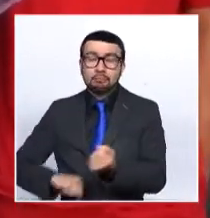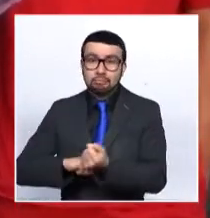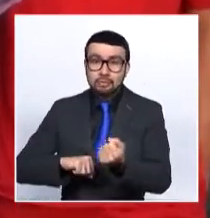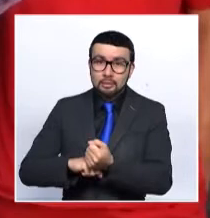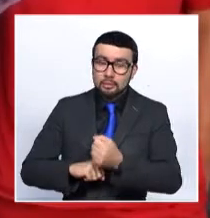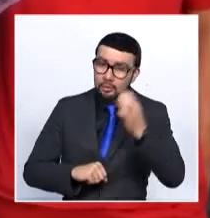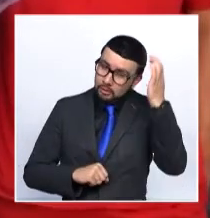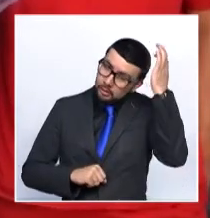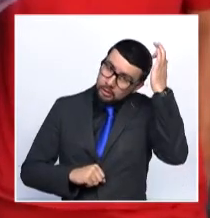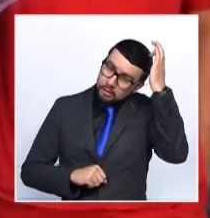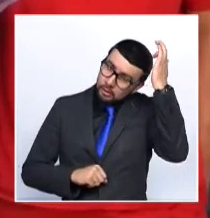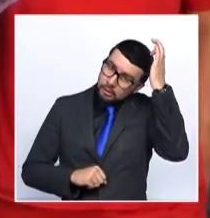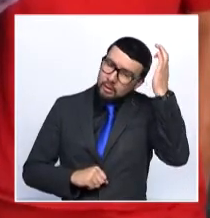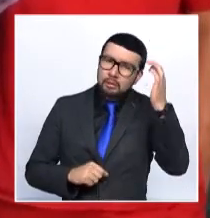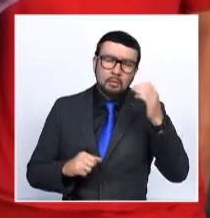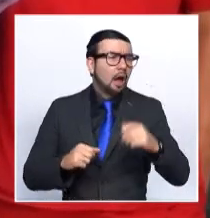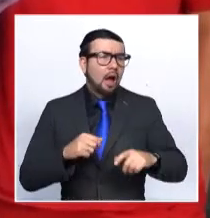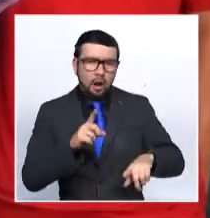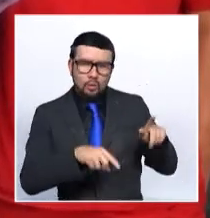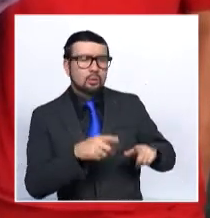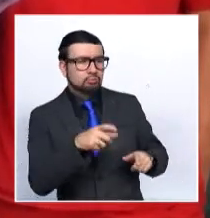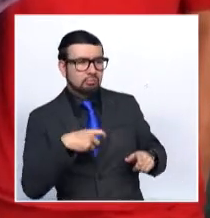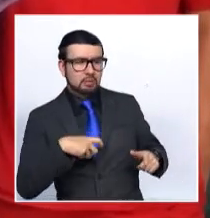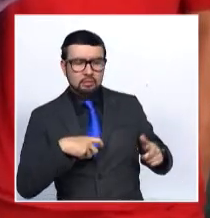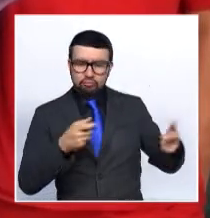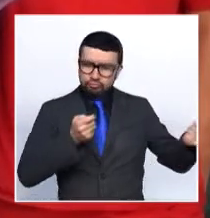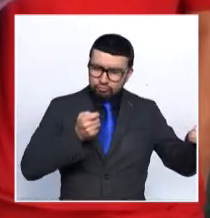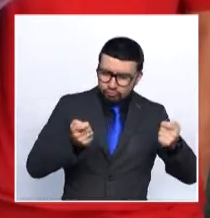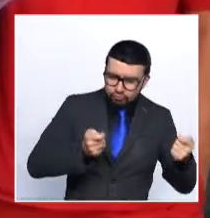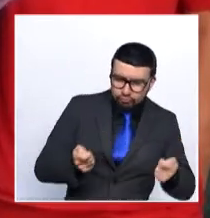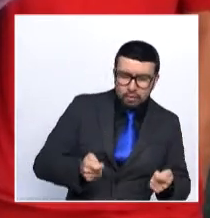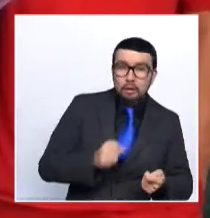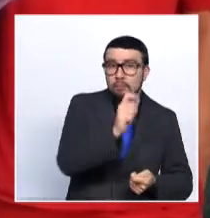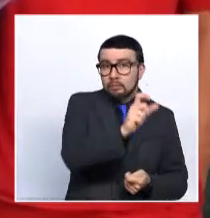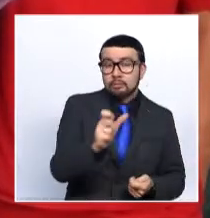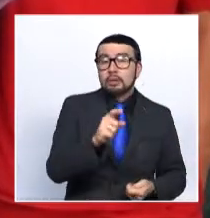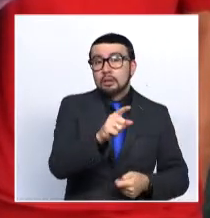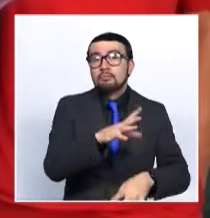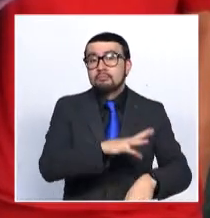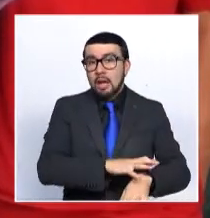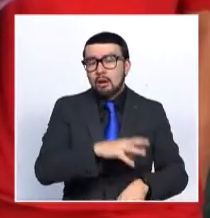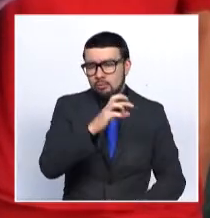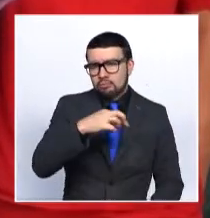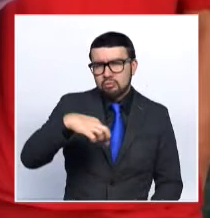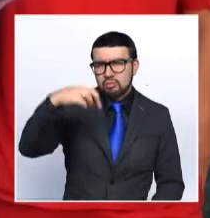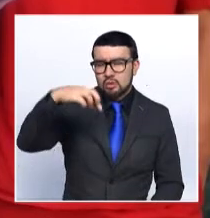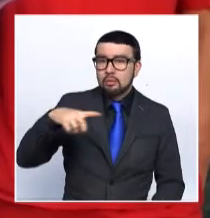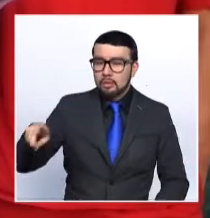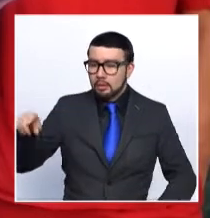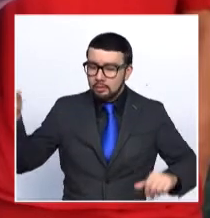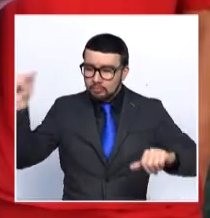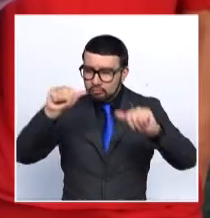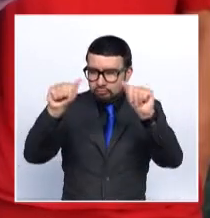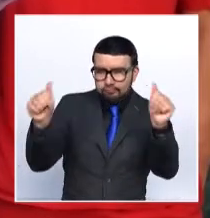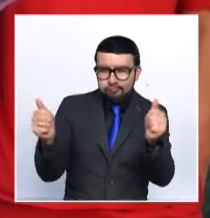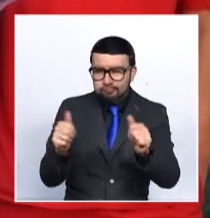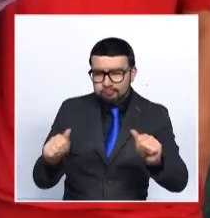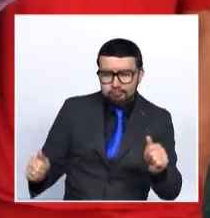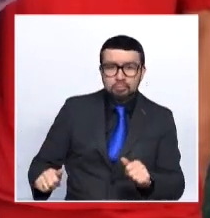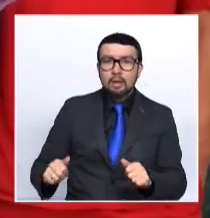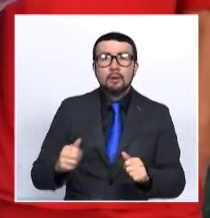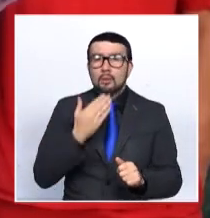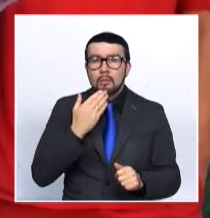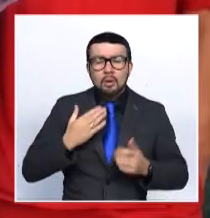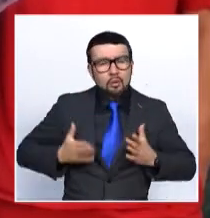serie de equipos también, con una serie de profesionales en estética y en masajes